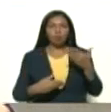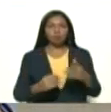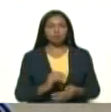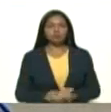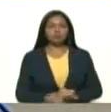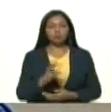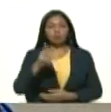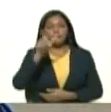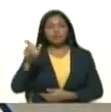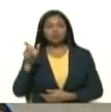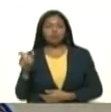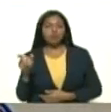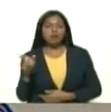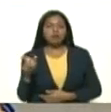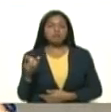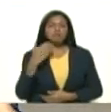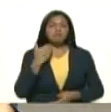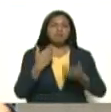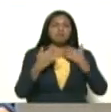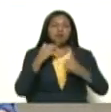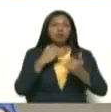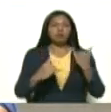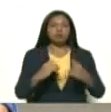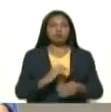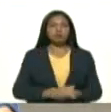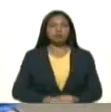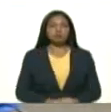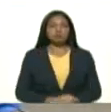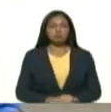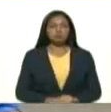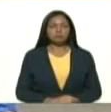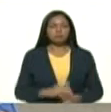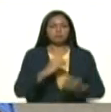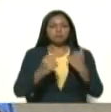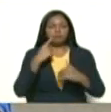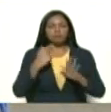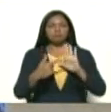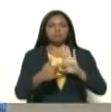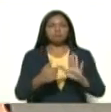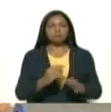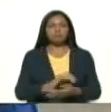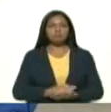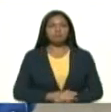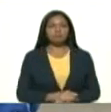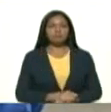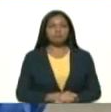datos últimos. Los datos últimos, aquí los tengo.